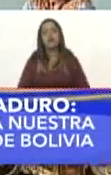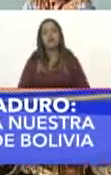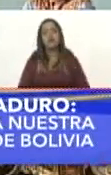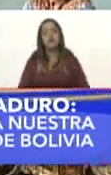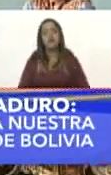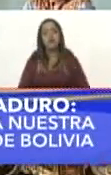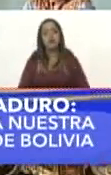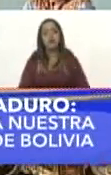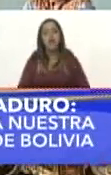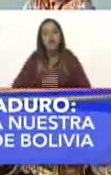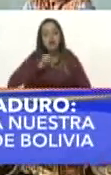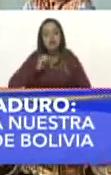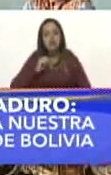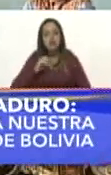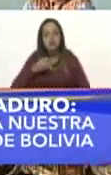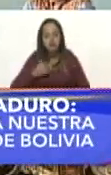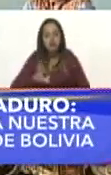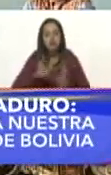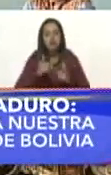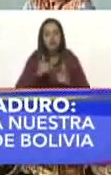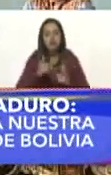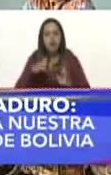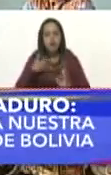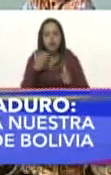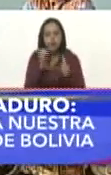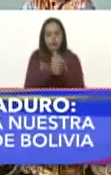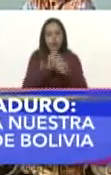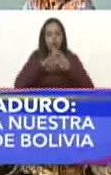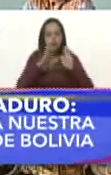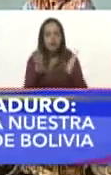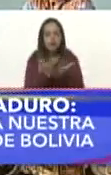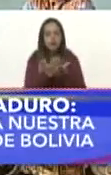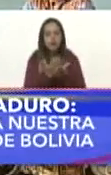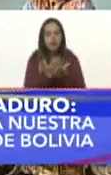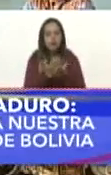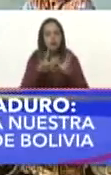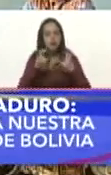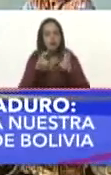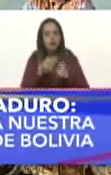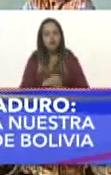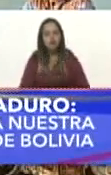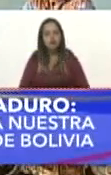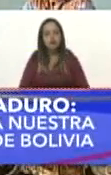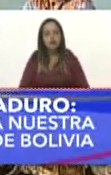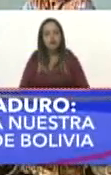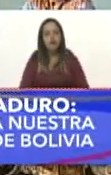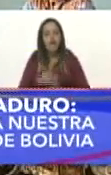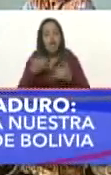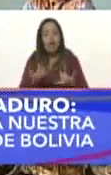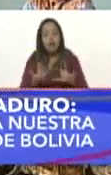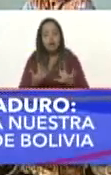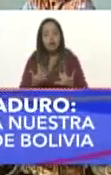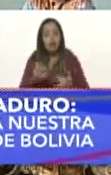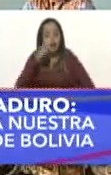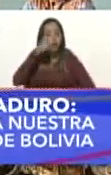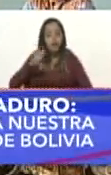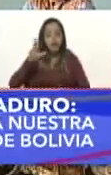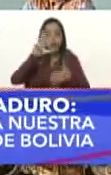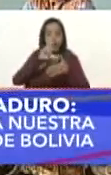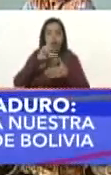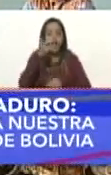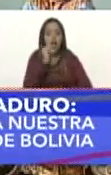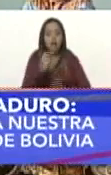Si es posible conquistar ese mundo nuevo. Ya los pueblos de América Latina lo están demostrando.